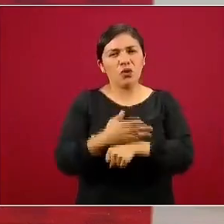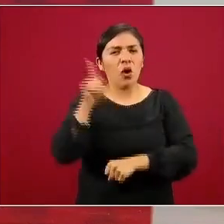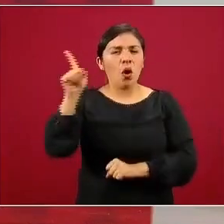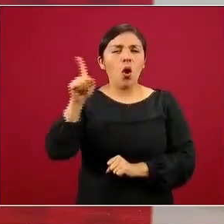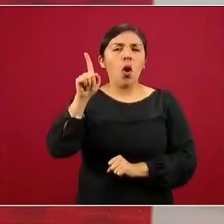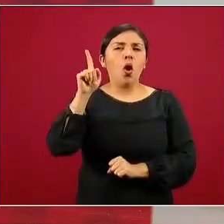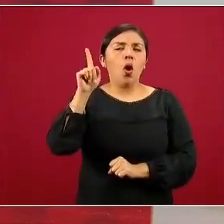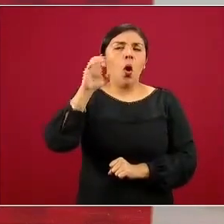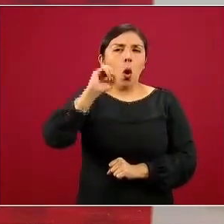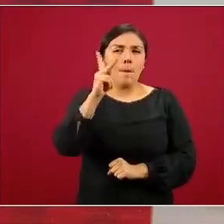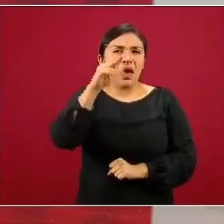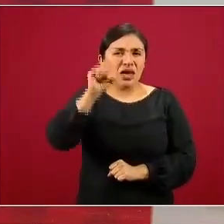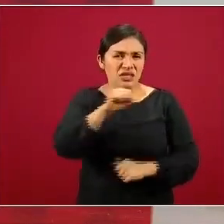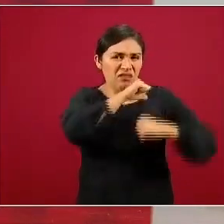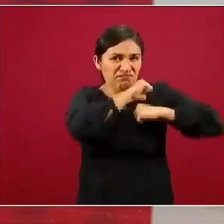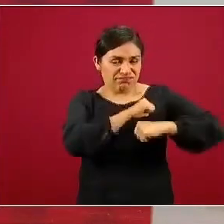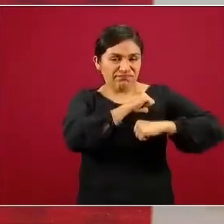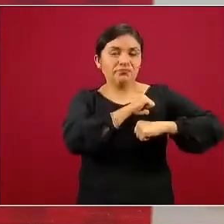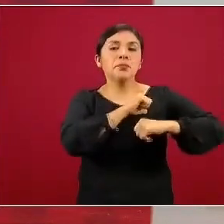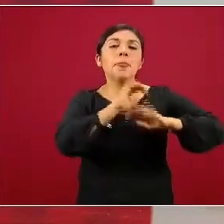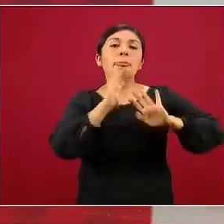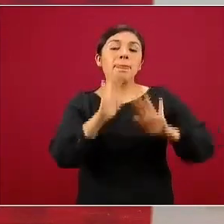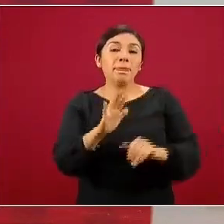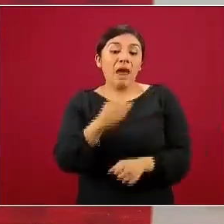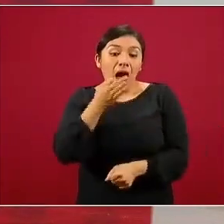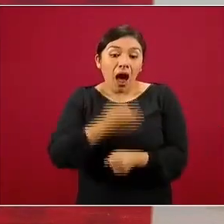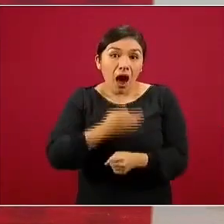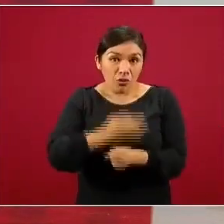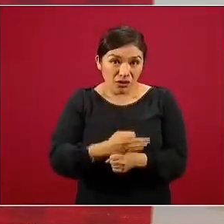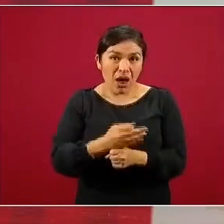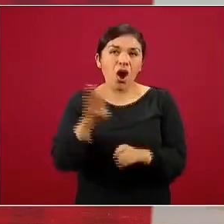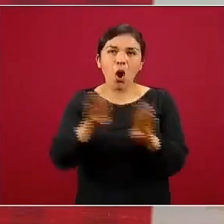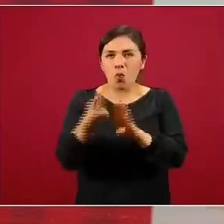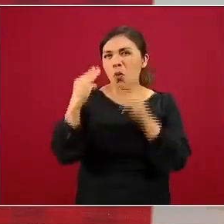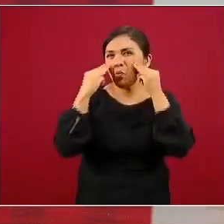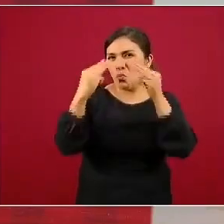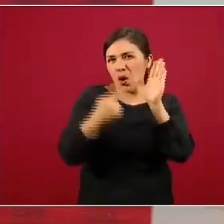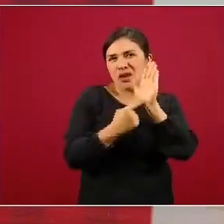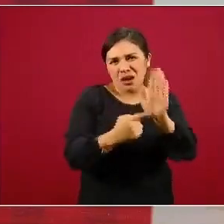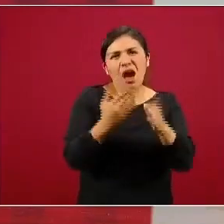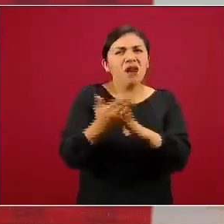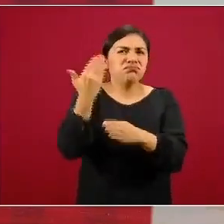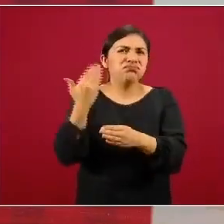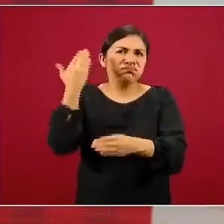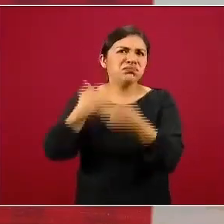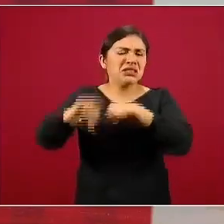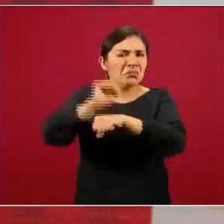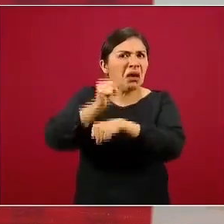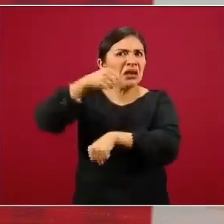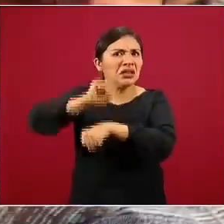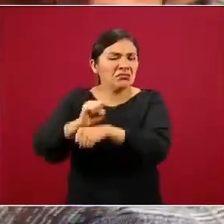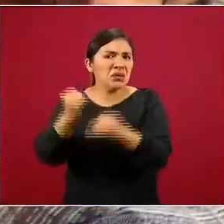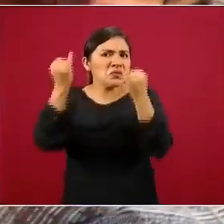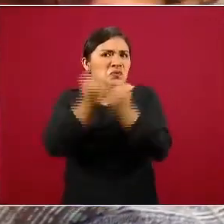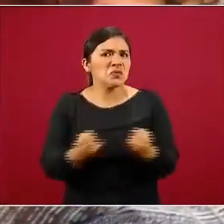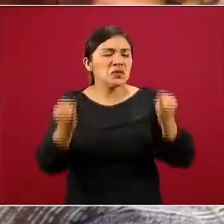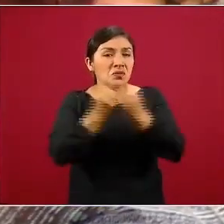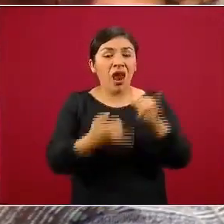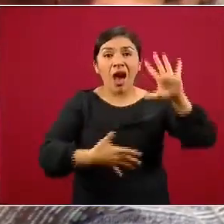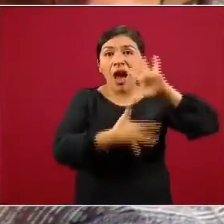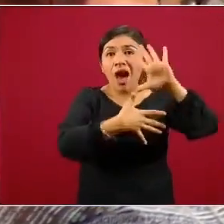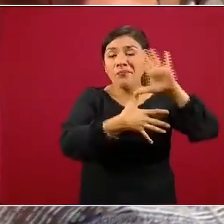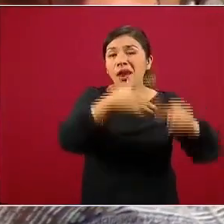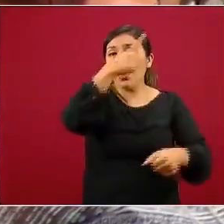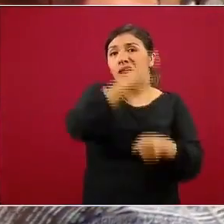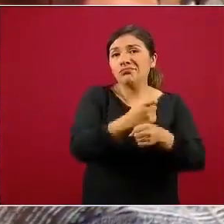la Organización Panamericana de la Salud. En este momento, como lo mostramos desde hace ya varias semanas, la región